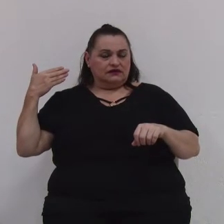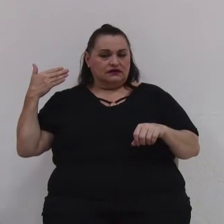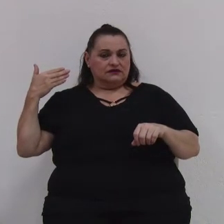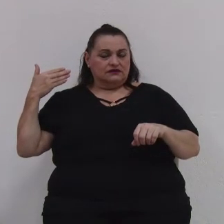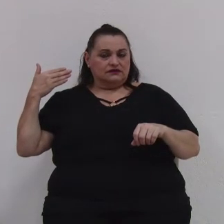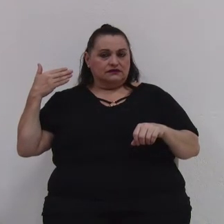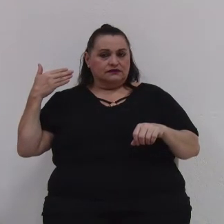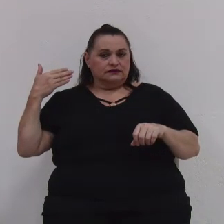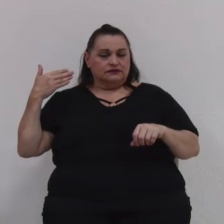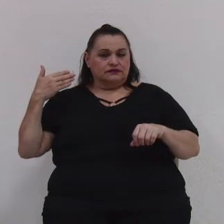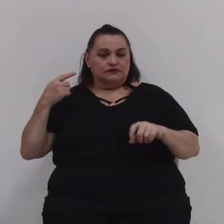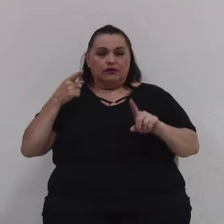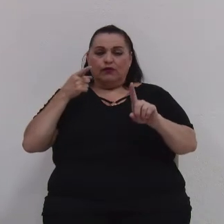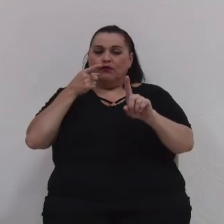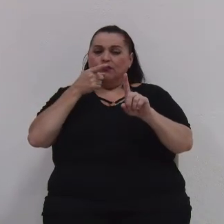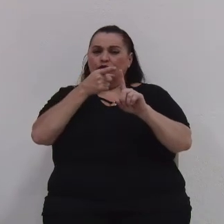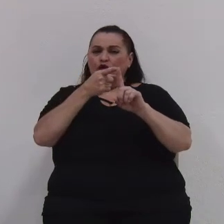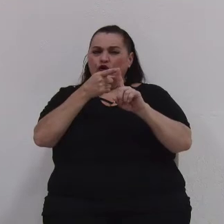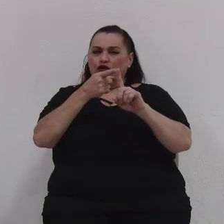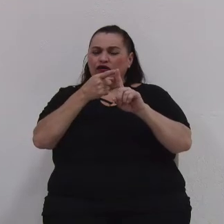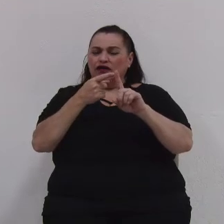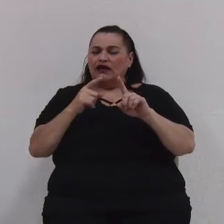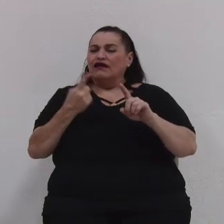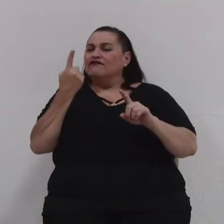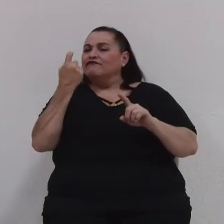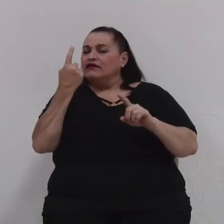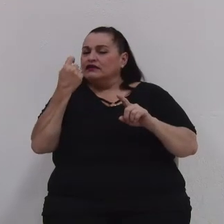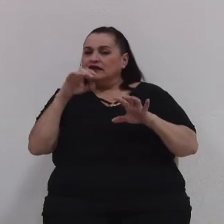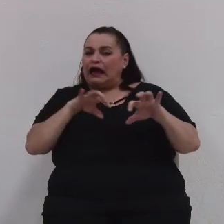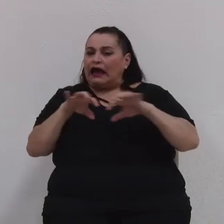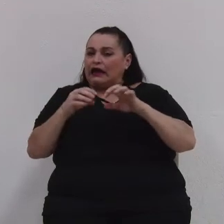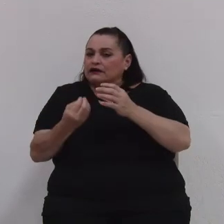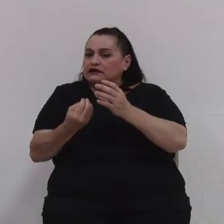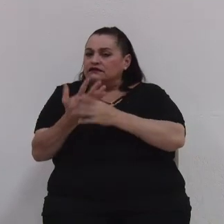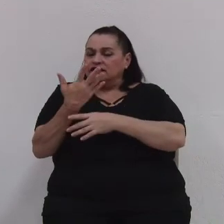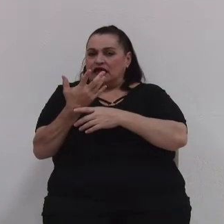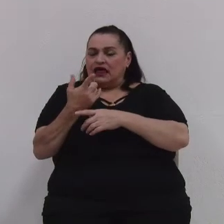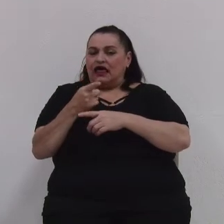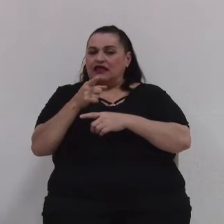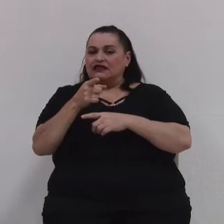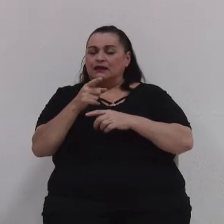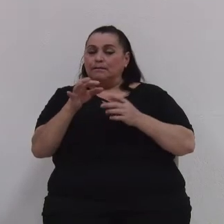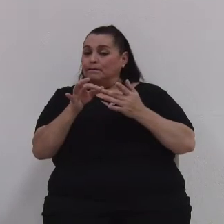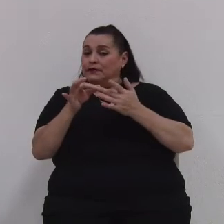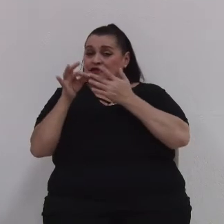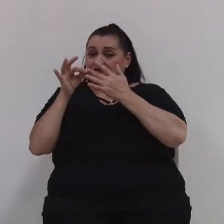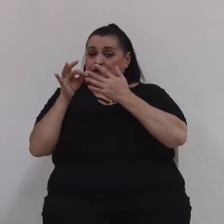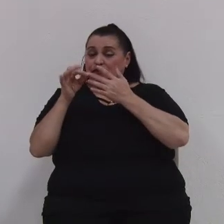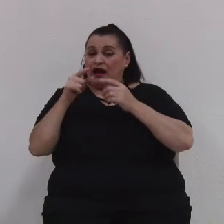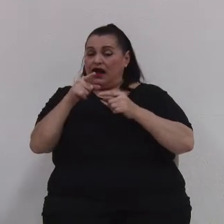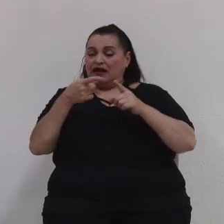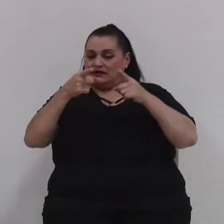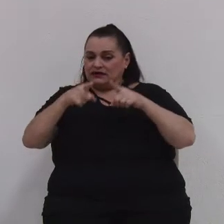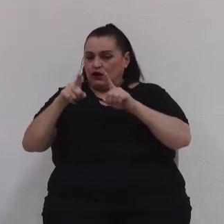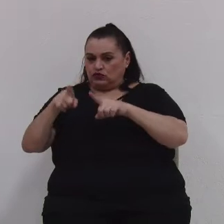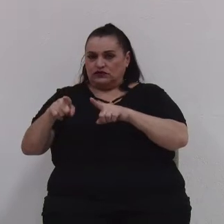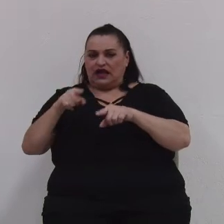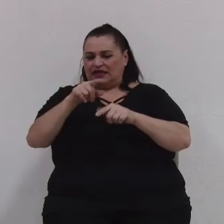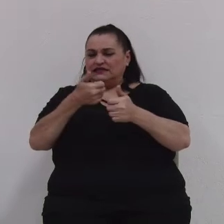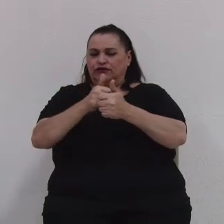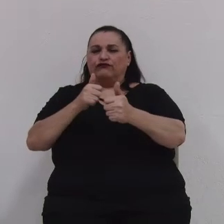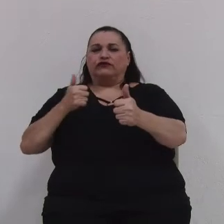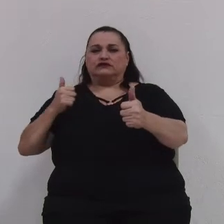por la inactividad del ente principal, que es causante de este